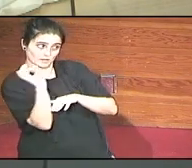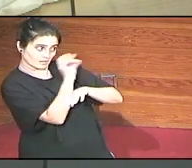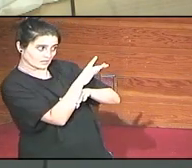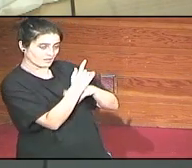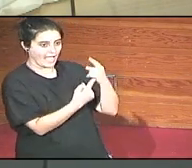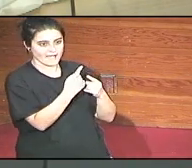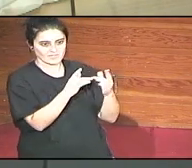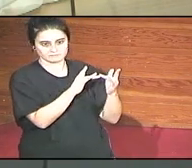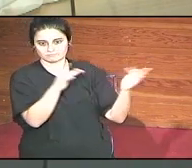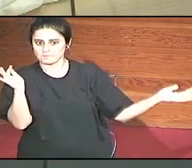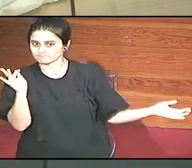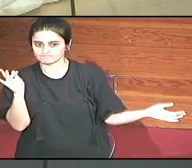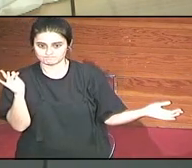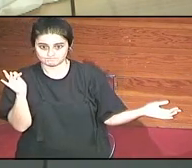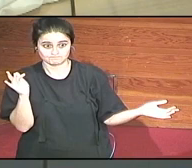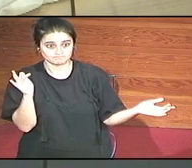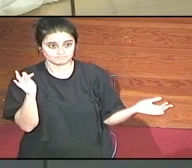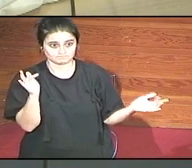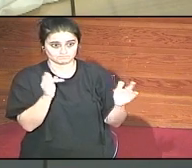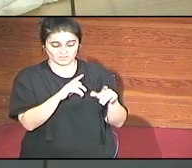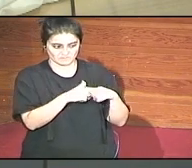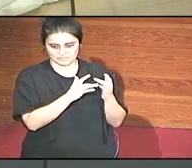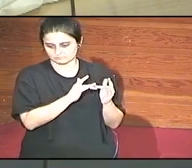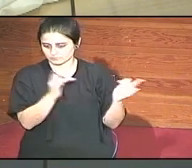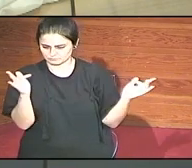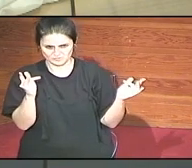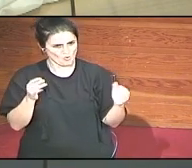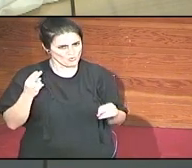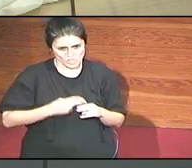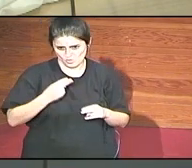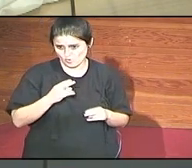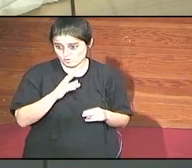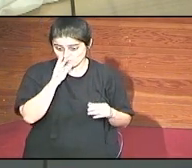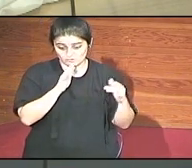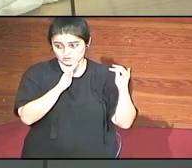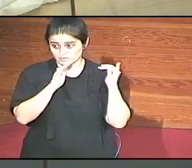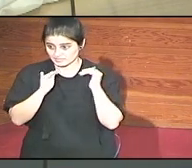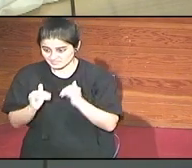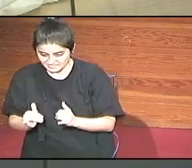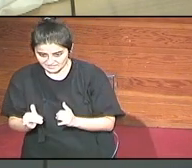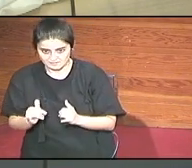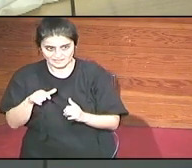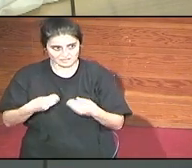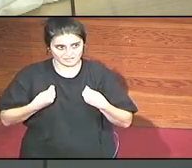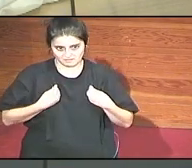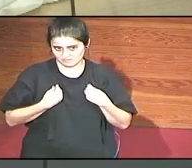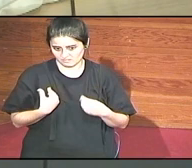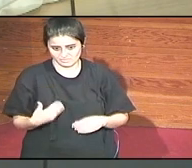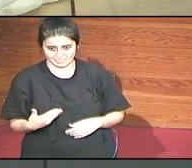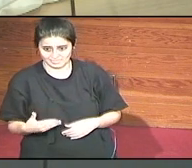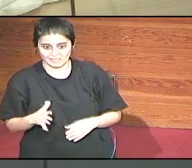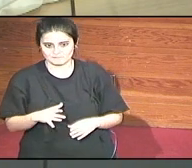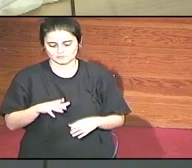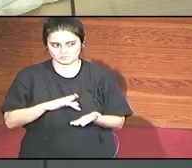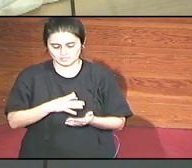raíces el contacto con la familia eso es durísimo porque no solo llegan aquí mal viven aquí sino que por la vergüenza